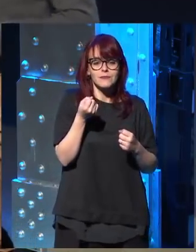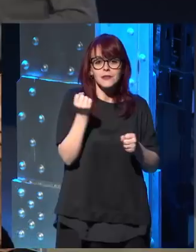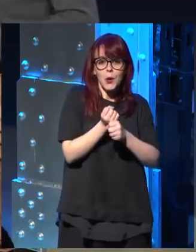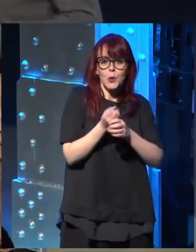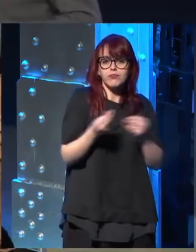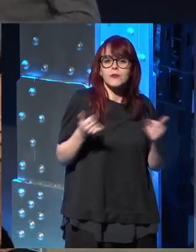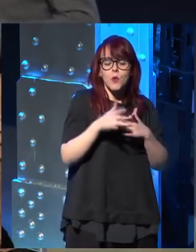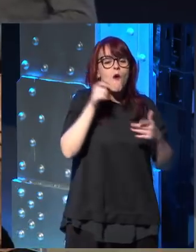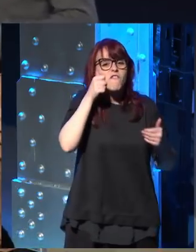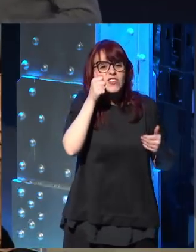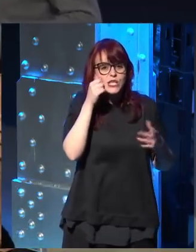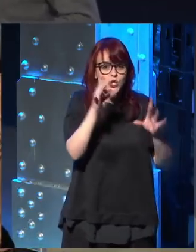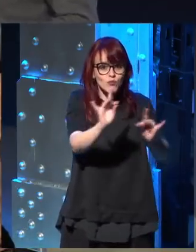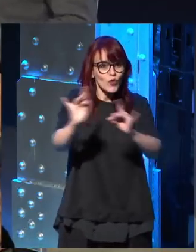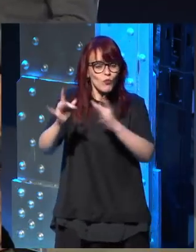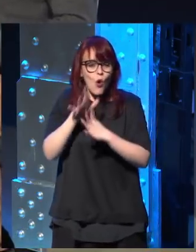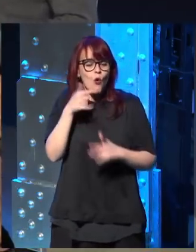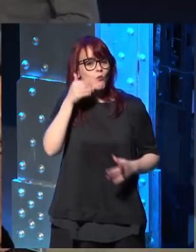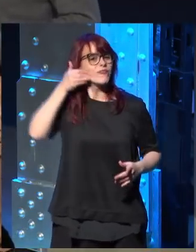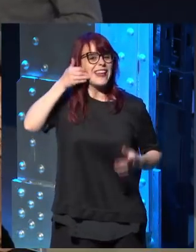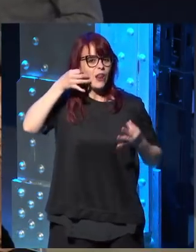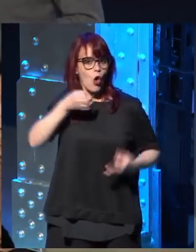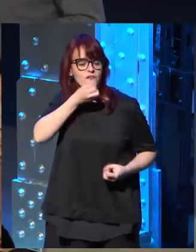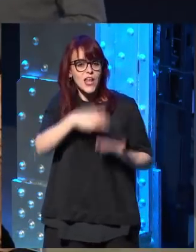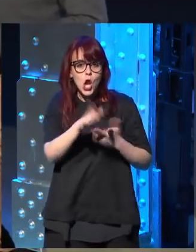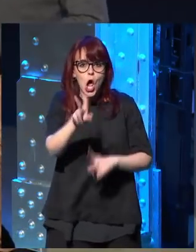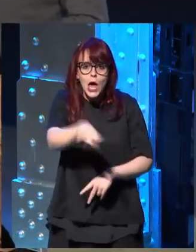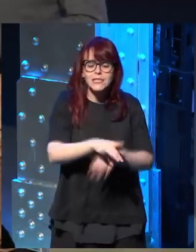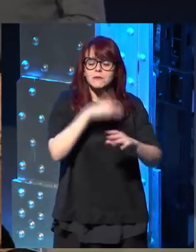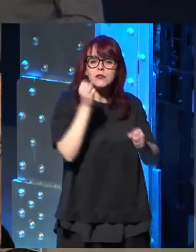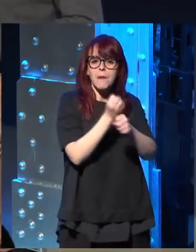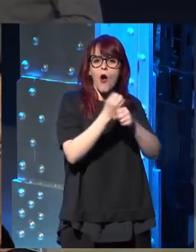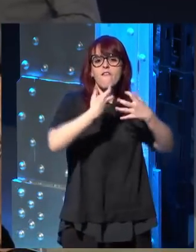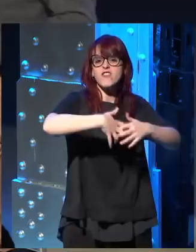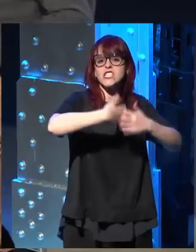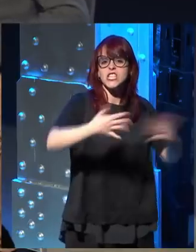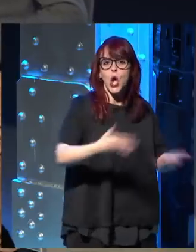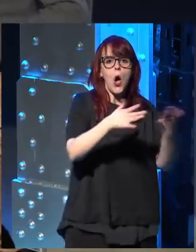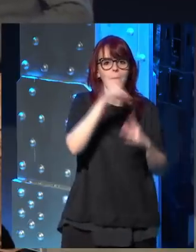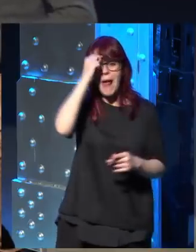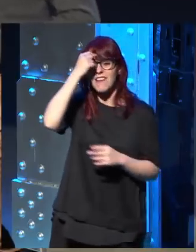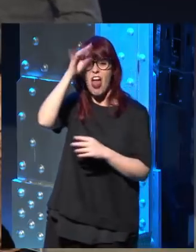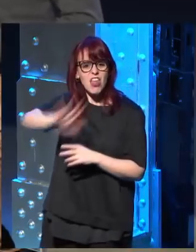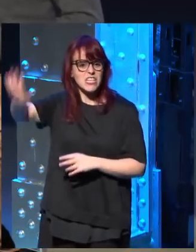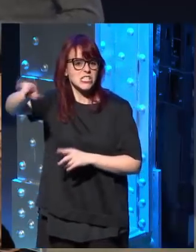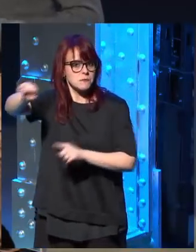desaparecido físicamente y en su dignidad, ¿no? El trabajo físico es algo que hacen otros en Bangladesh, ¿no?